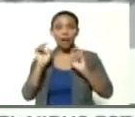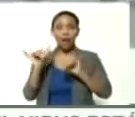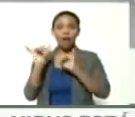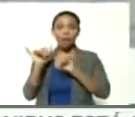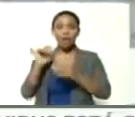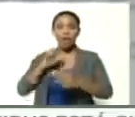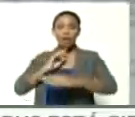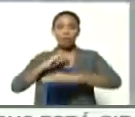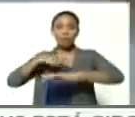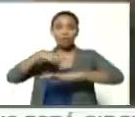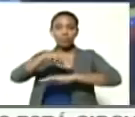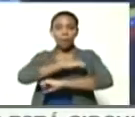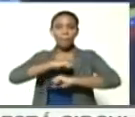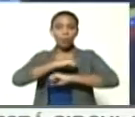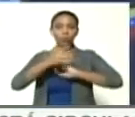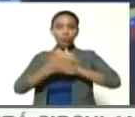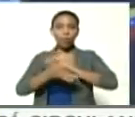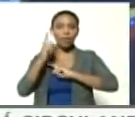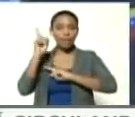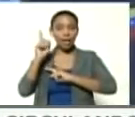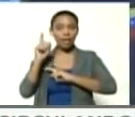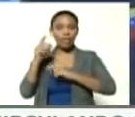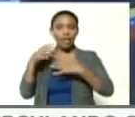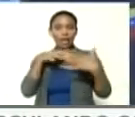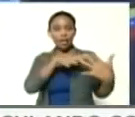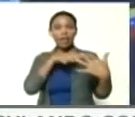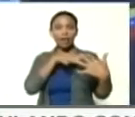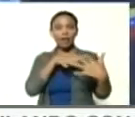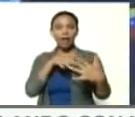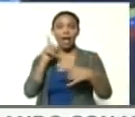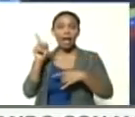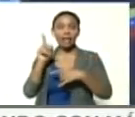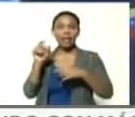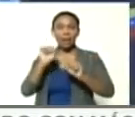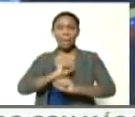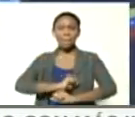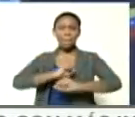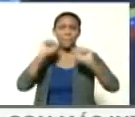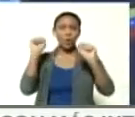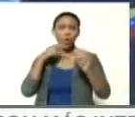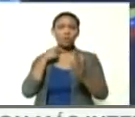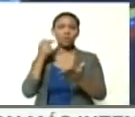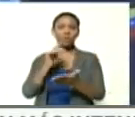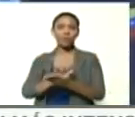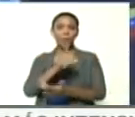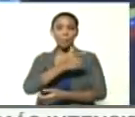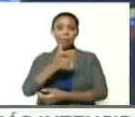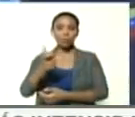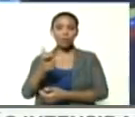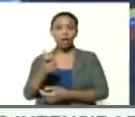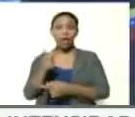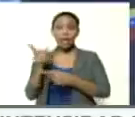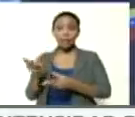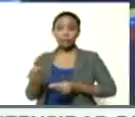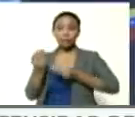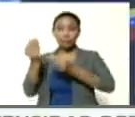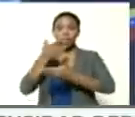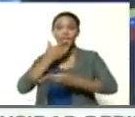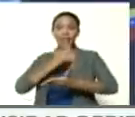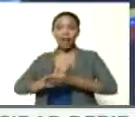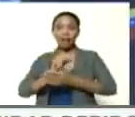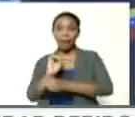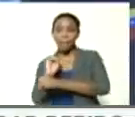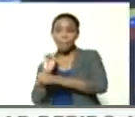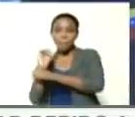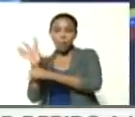minas. Las minas de guerra, las minas que explotan y matan personas. Se le entregó esta carta